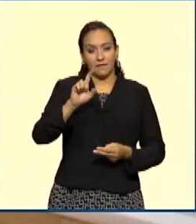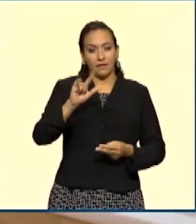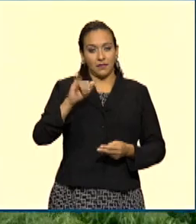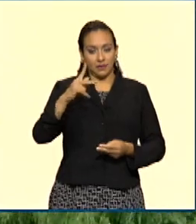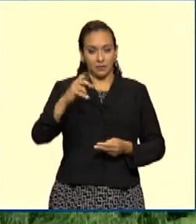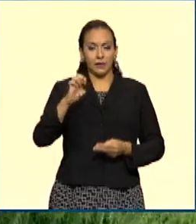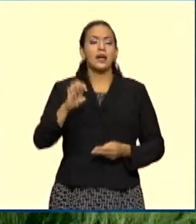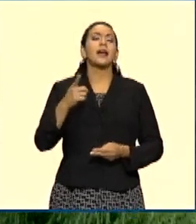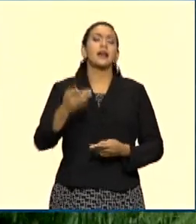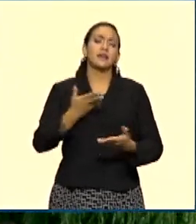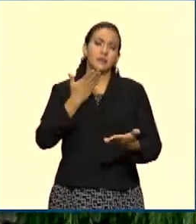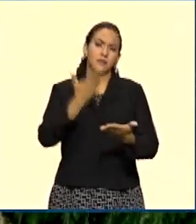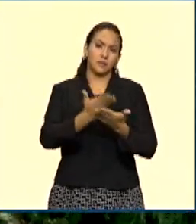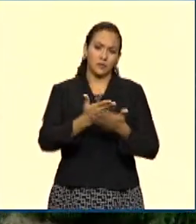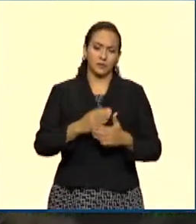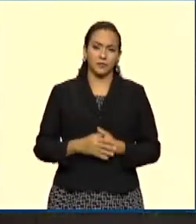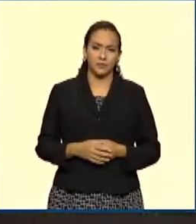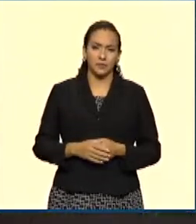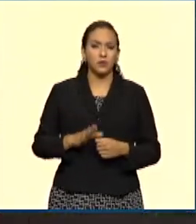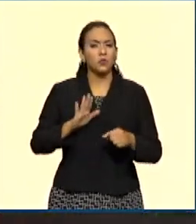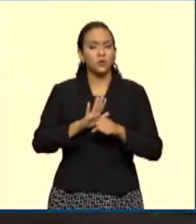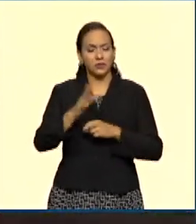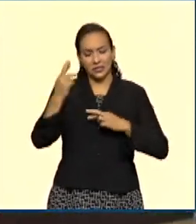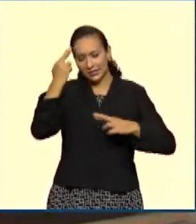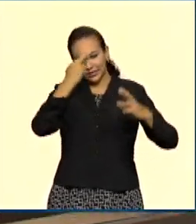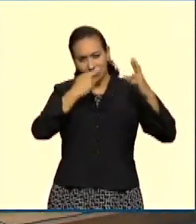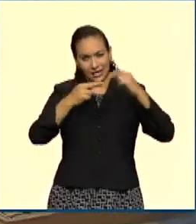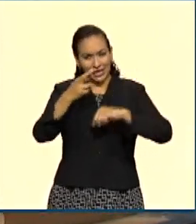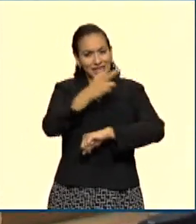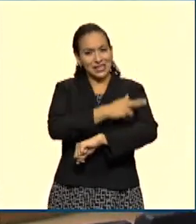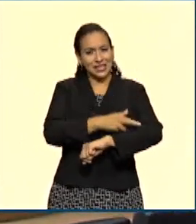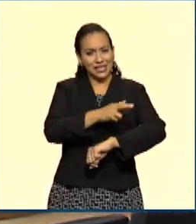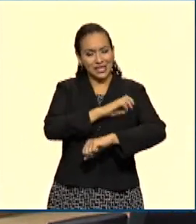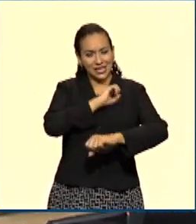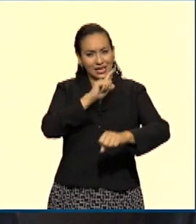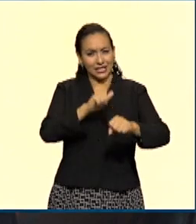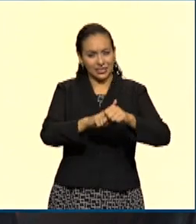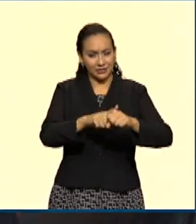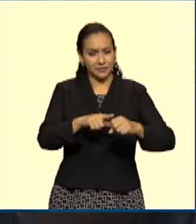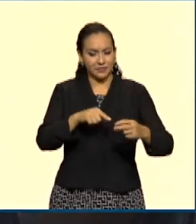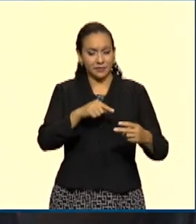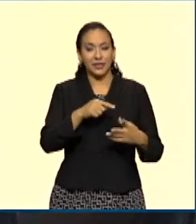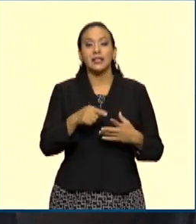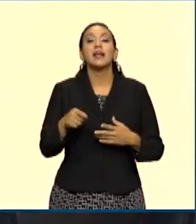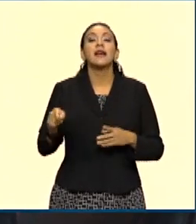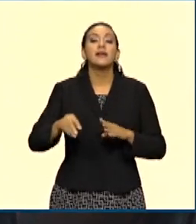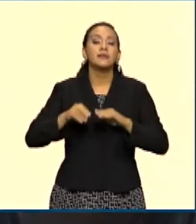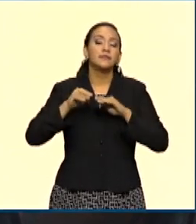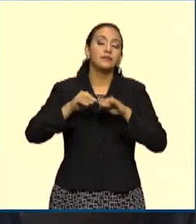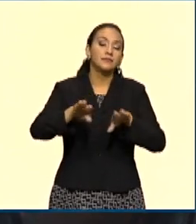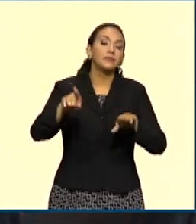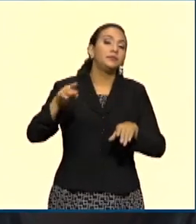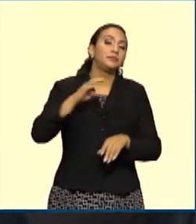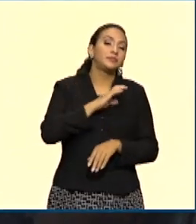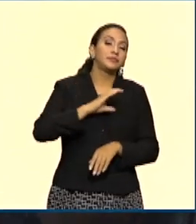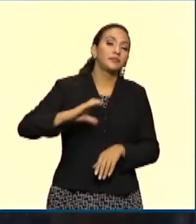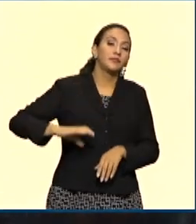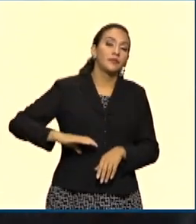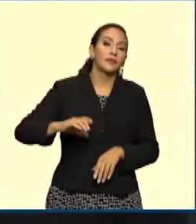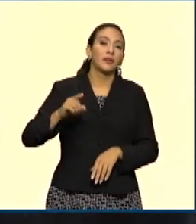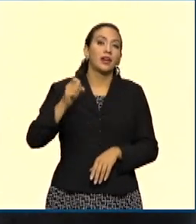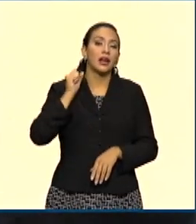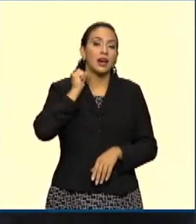el que propone resolver el recurso de revisión del procedimiento especial sancionador promovido por una candidata al Senado